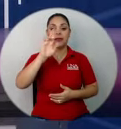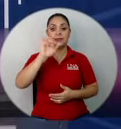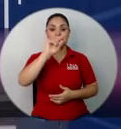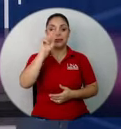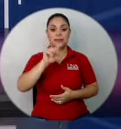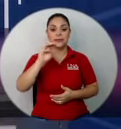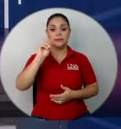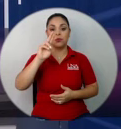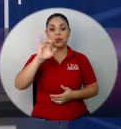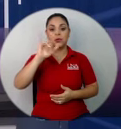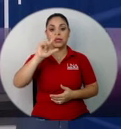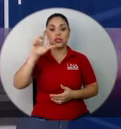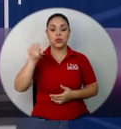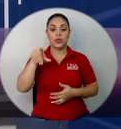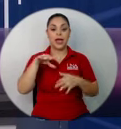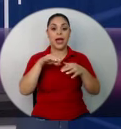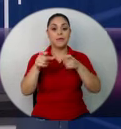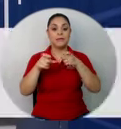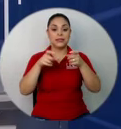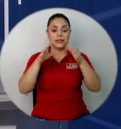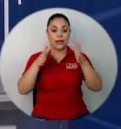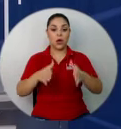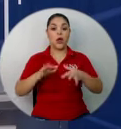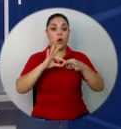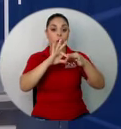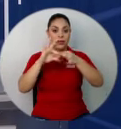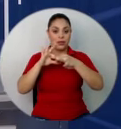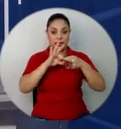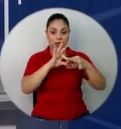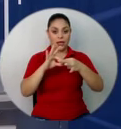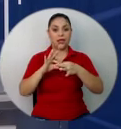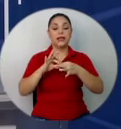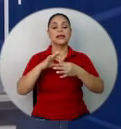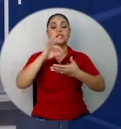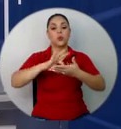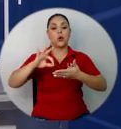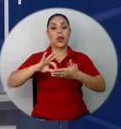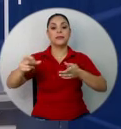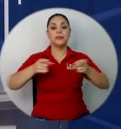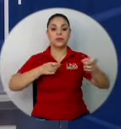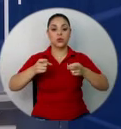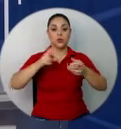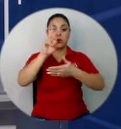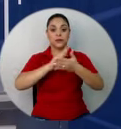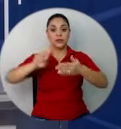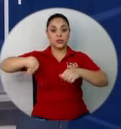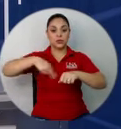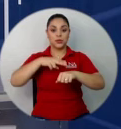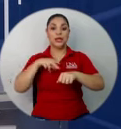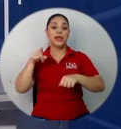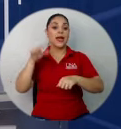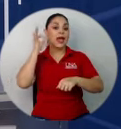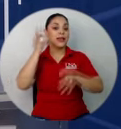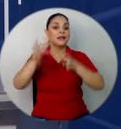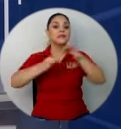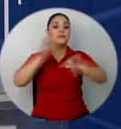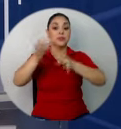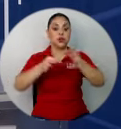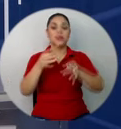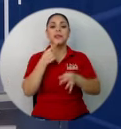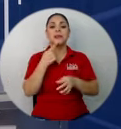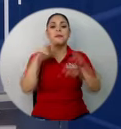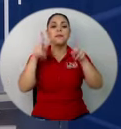la coordinadora de la Maestría en Administración de Recursos Humanos de la Escuela de Administración de la Universidad Nacional, explicó que las personas